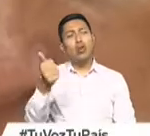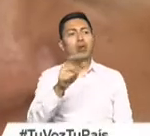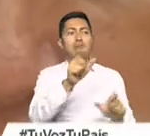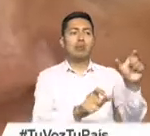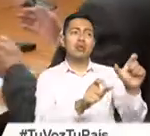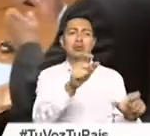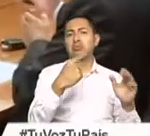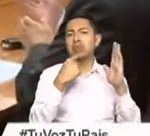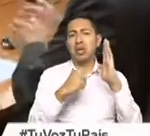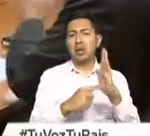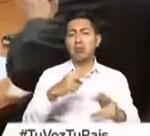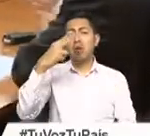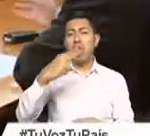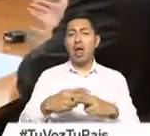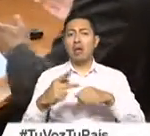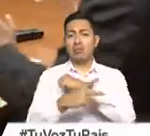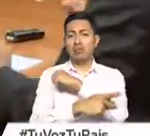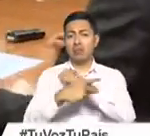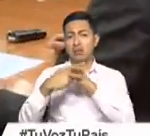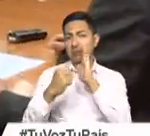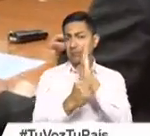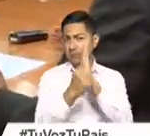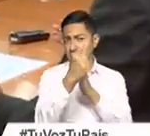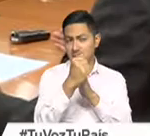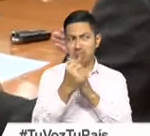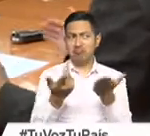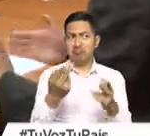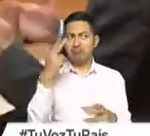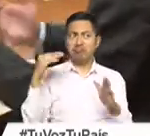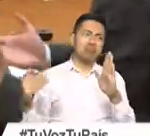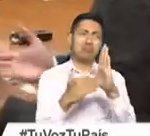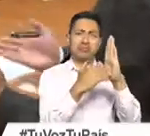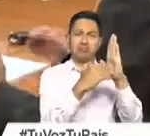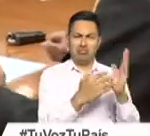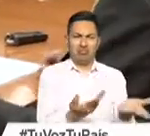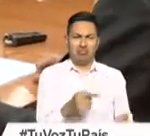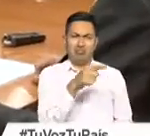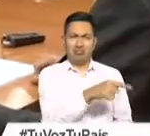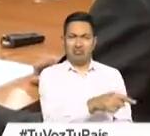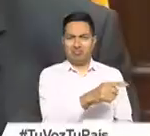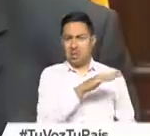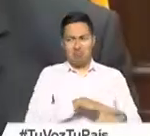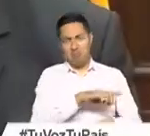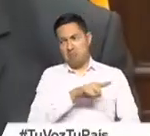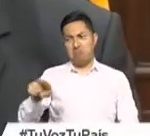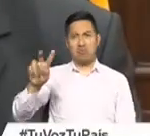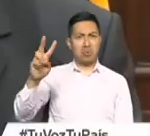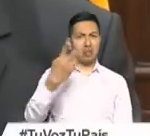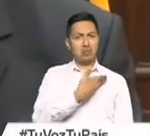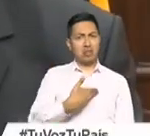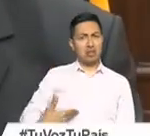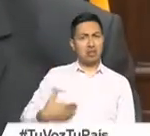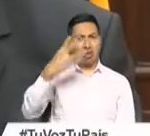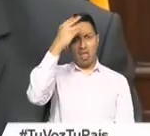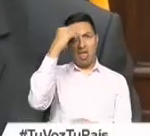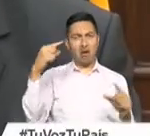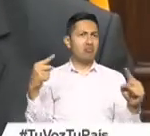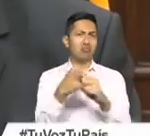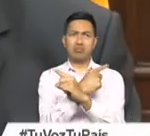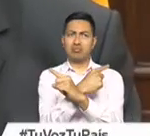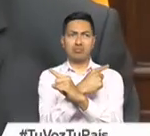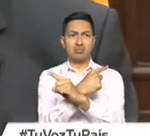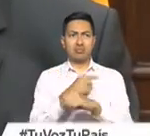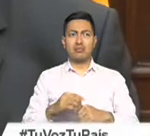Pareja Yanuseli. A su criterio, esta situación atenta al debido proceso. En la acusación han presentado como